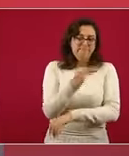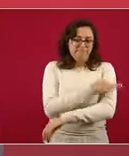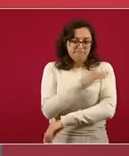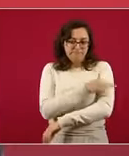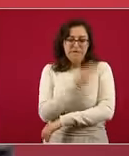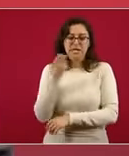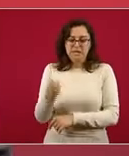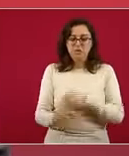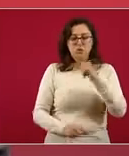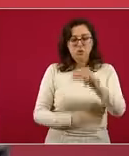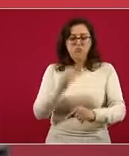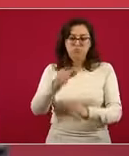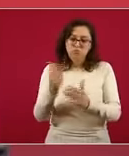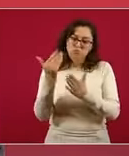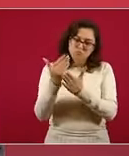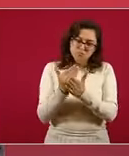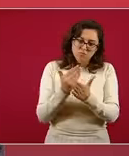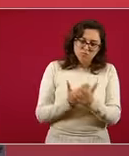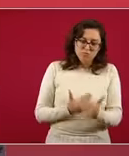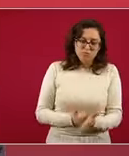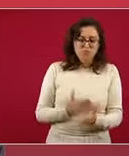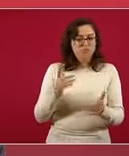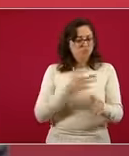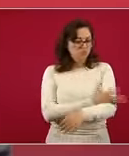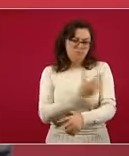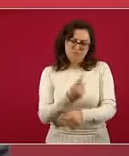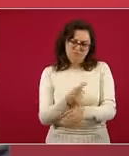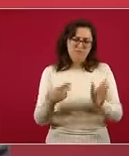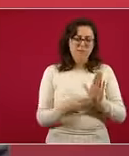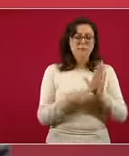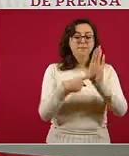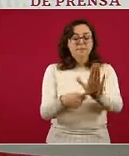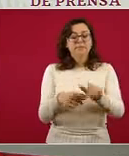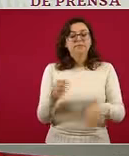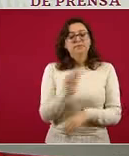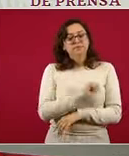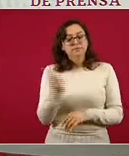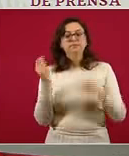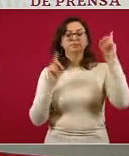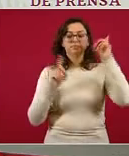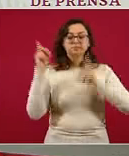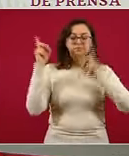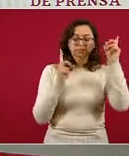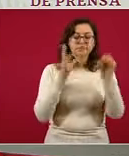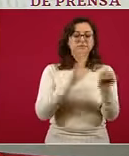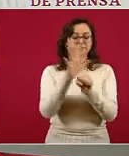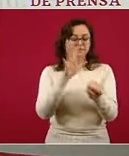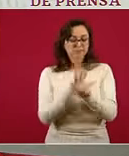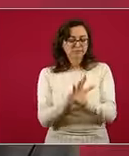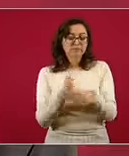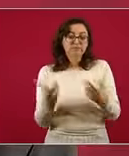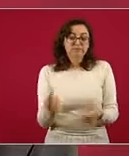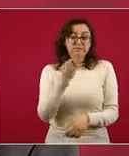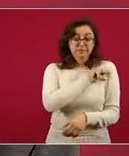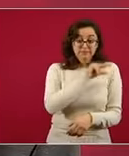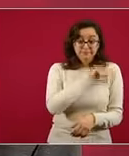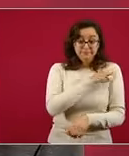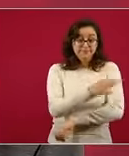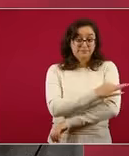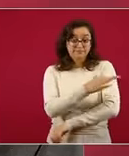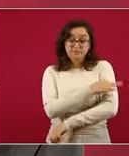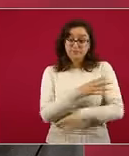ir manejando de manera dinámica y con absoluta transparencia. Otra duda que ha surgido es si en el sector privado se venderá la